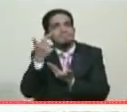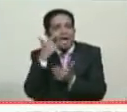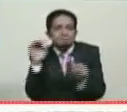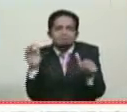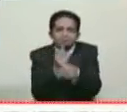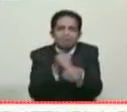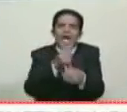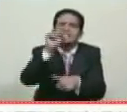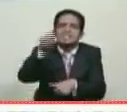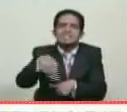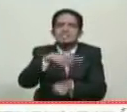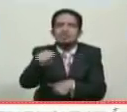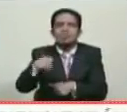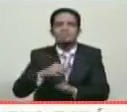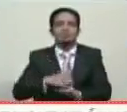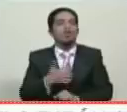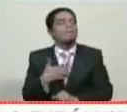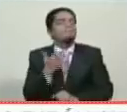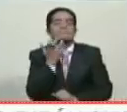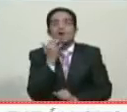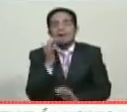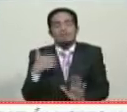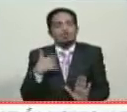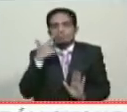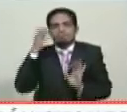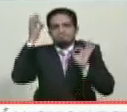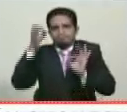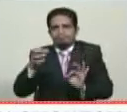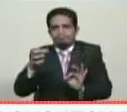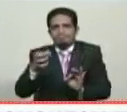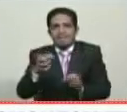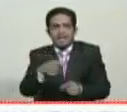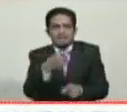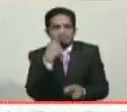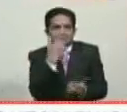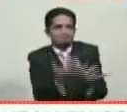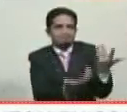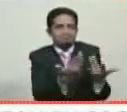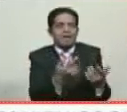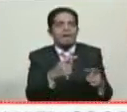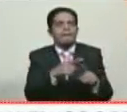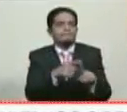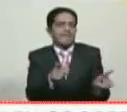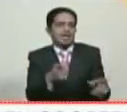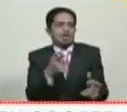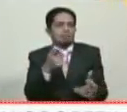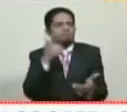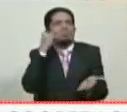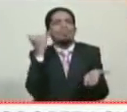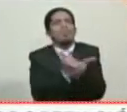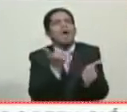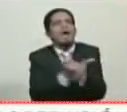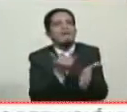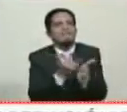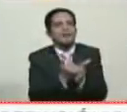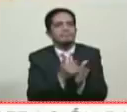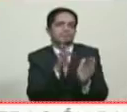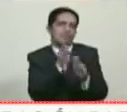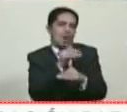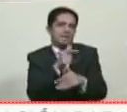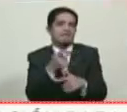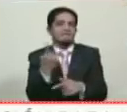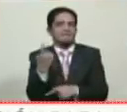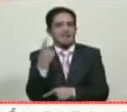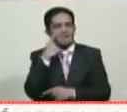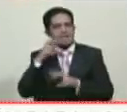determinar. Yo, por ejemplo, no tengo ninguna duda de que es un acto provocado. Ahora, uno no puede adelantar cosas hasta que no culminen las investigaciones. Está